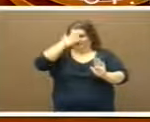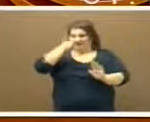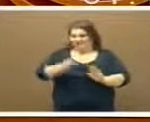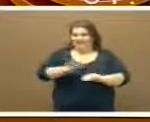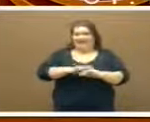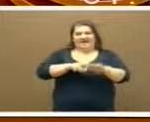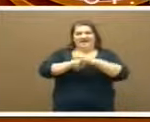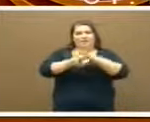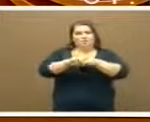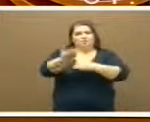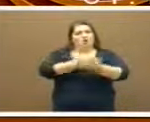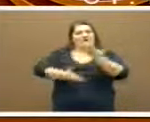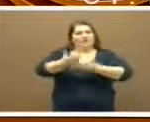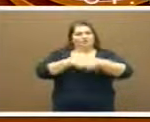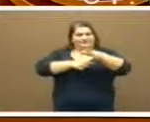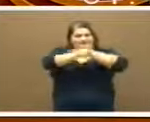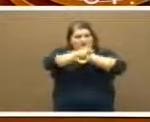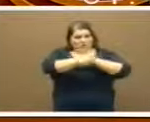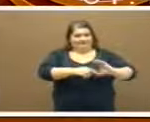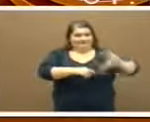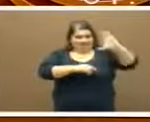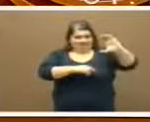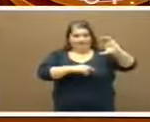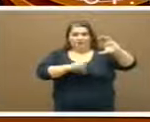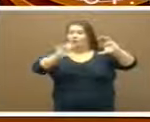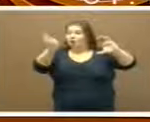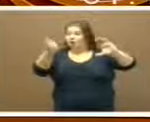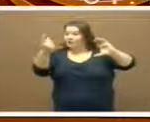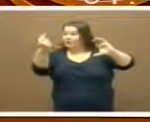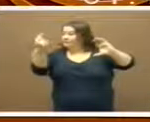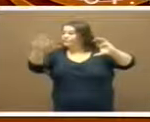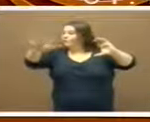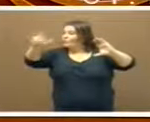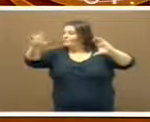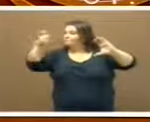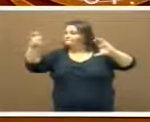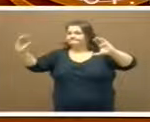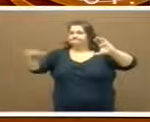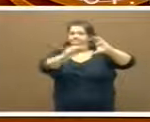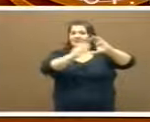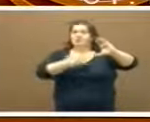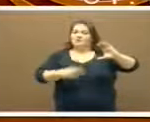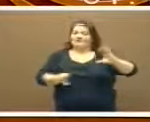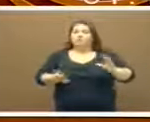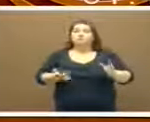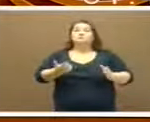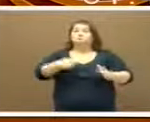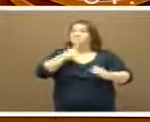aumentar los recursos de la cooperación al desarrollo, pues habían otros capítulos de donde poder quitar y nosotros ahí hemos hecho uno de